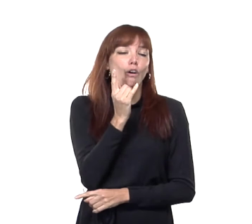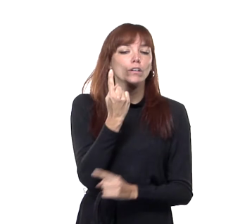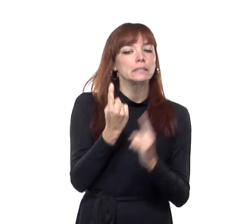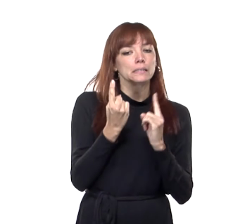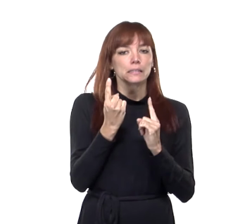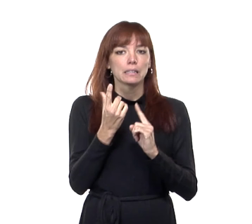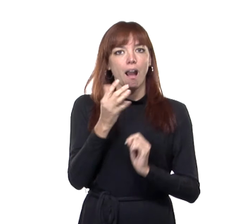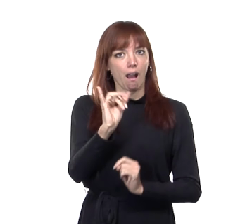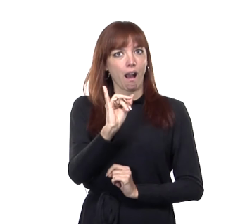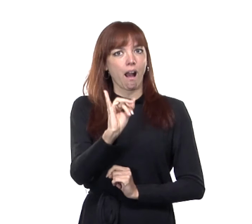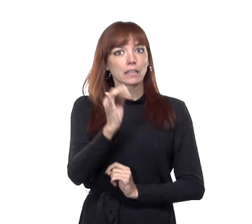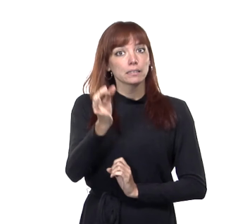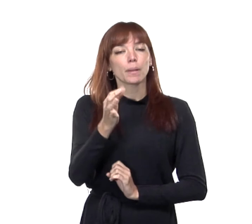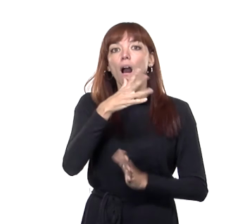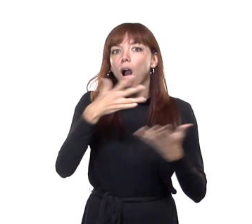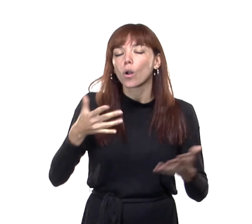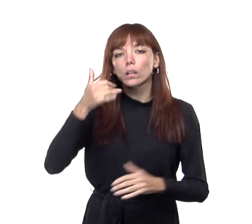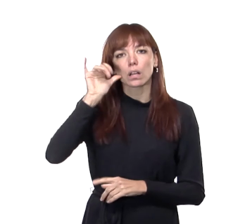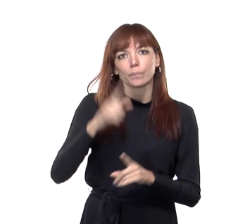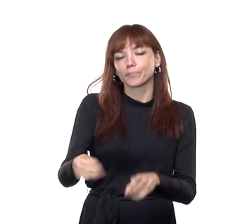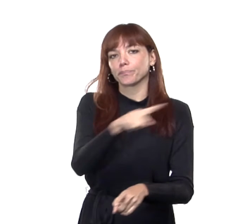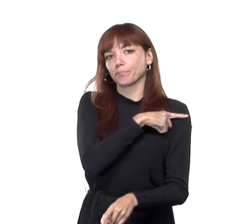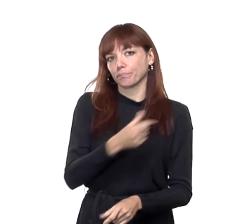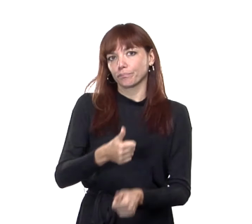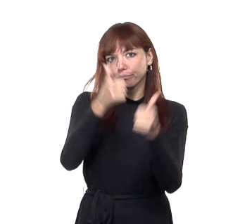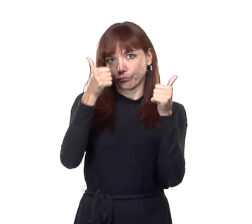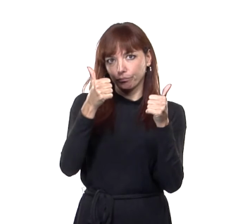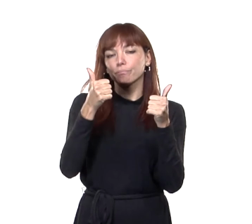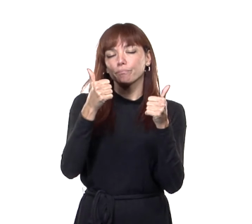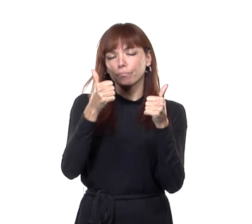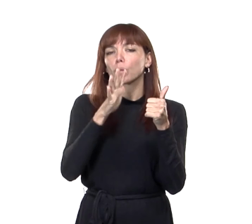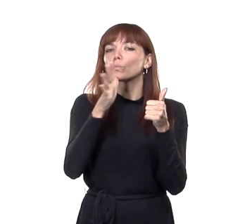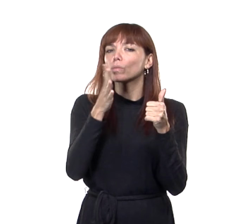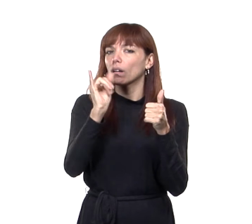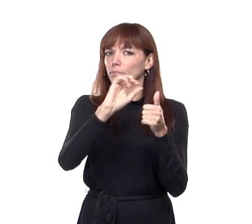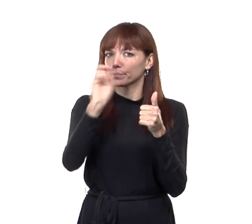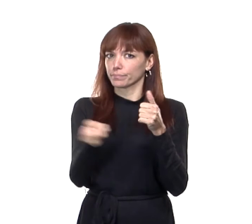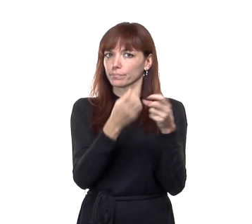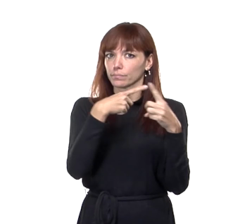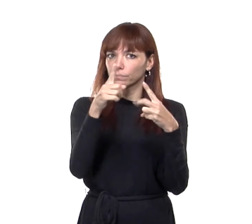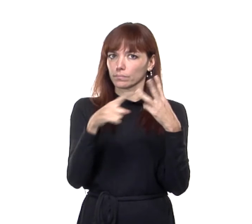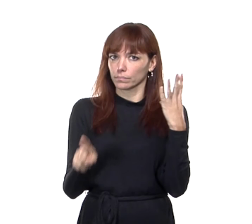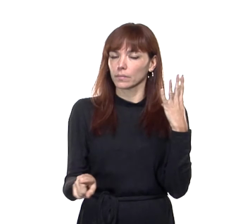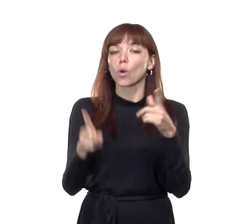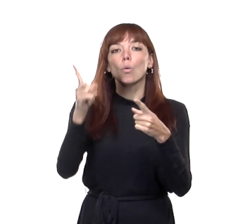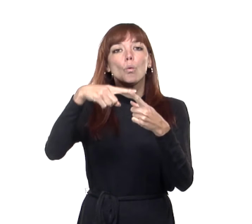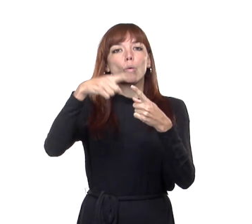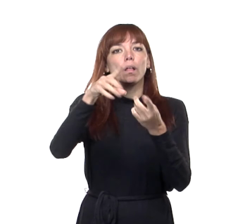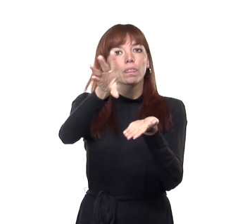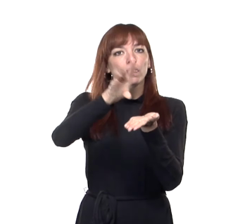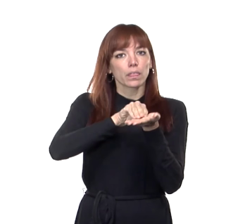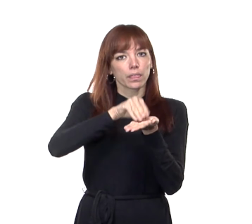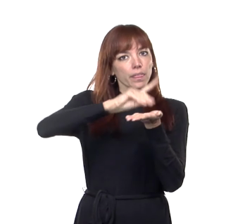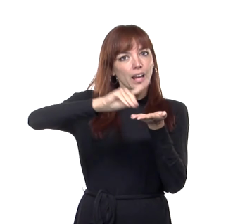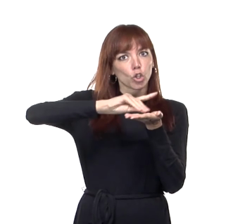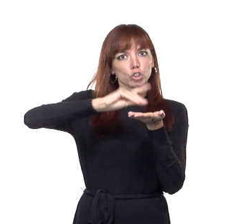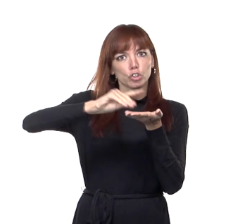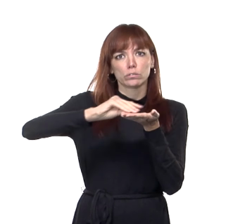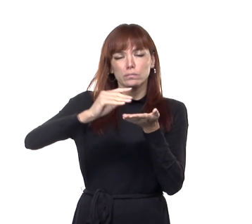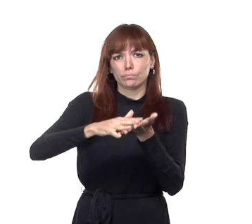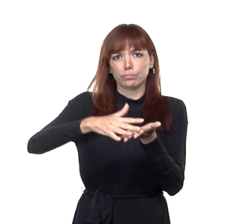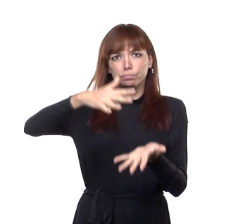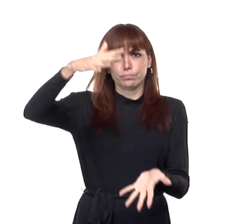pero hoy el riesgo es muchísimo mayor por varias razones una vez que tenemos muchos más datos de los que nunca hemos tenido sobre